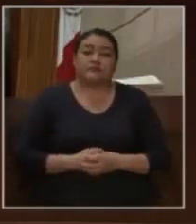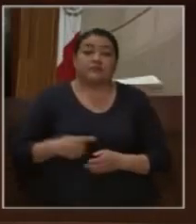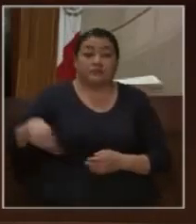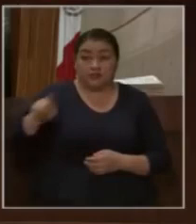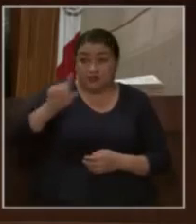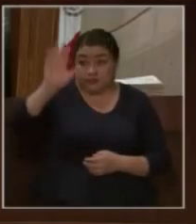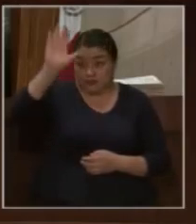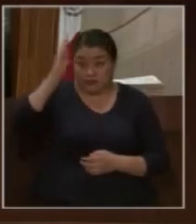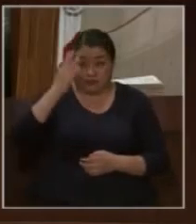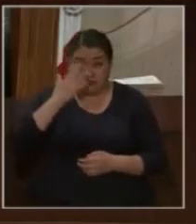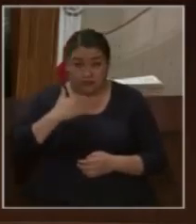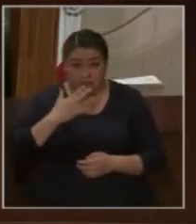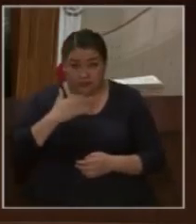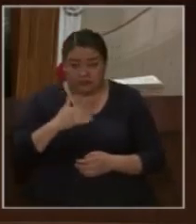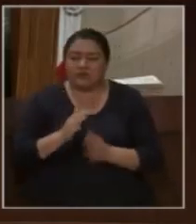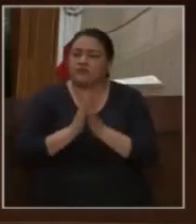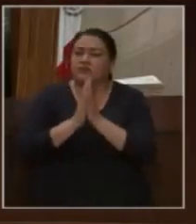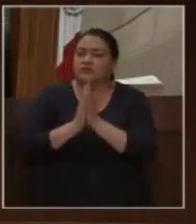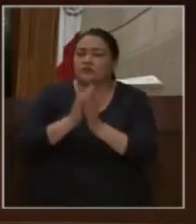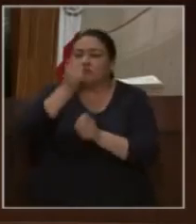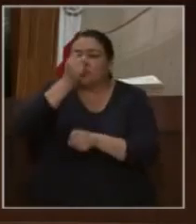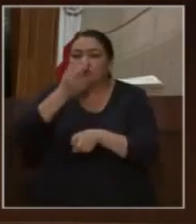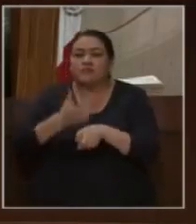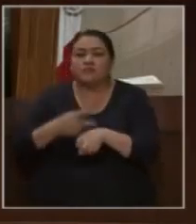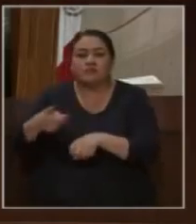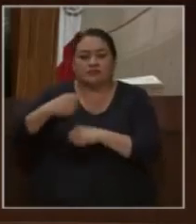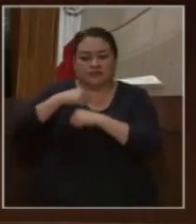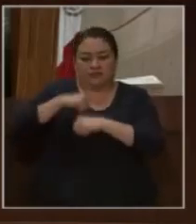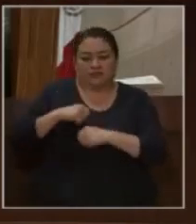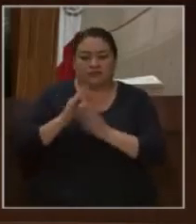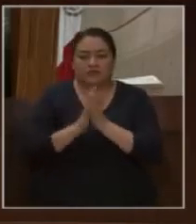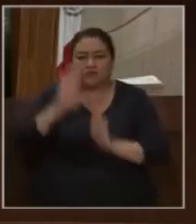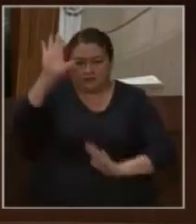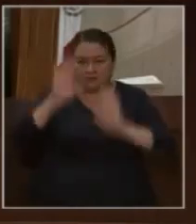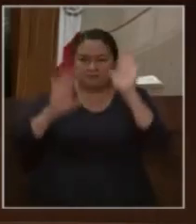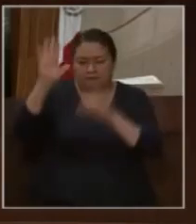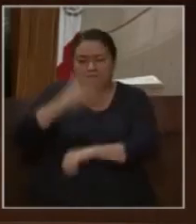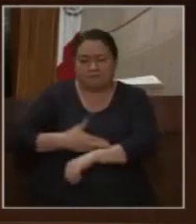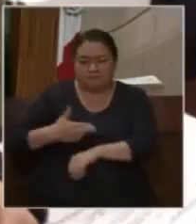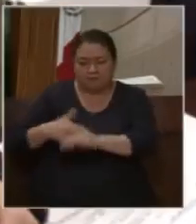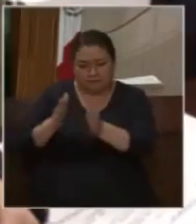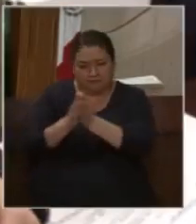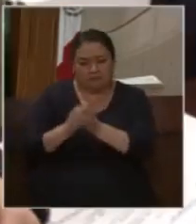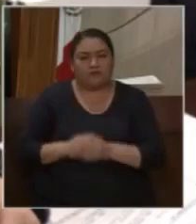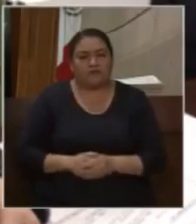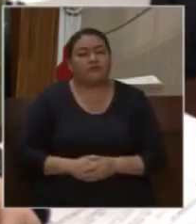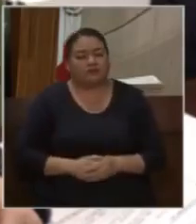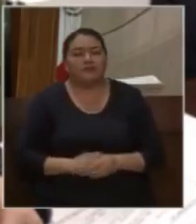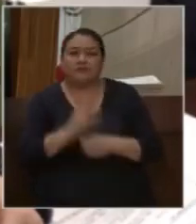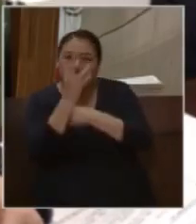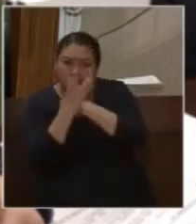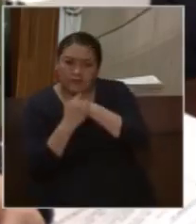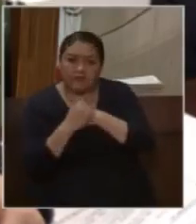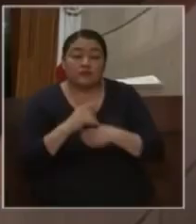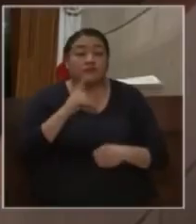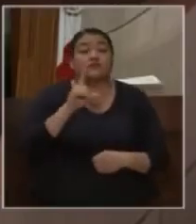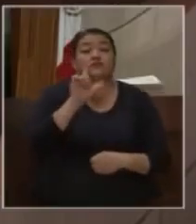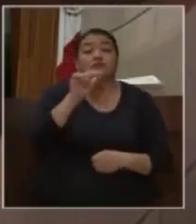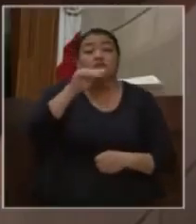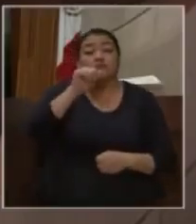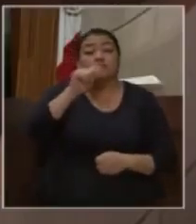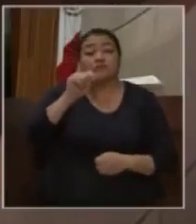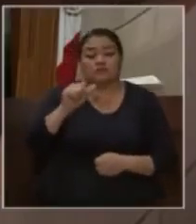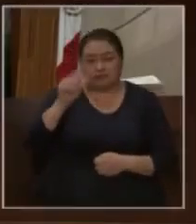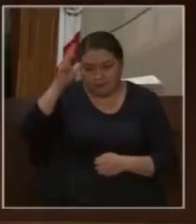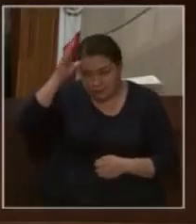A no haber intervención alguna, secretaria general, tome la votación que corresponda. Con su autorización, magistrada presidenta. Magistrado Felipe de la